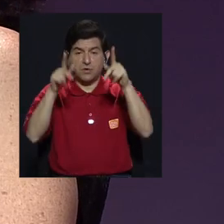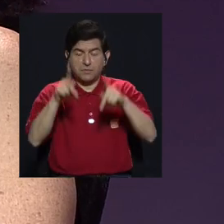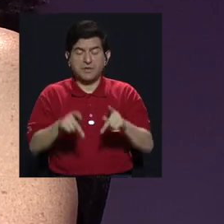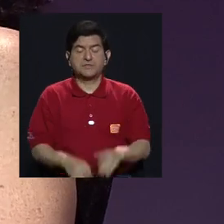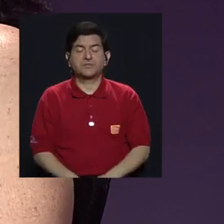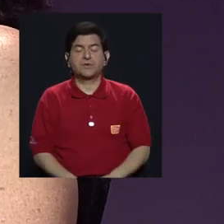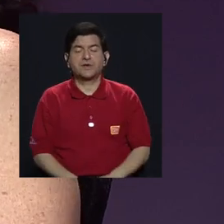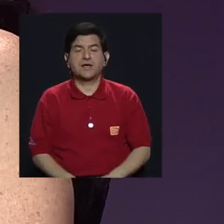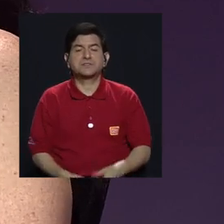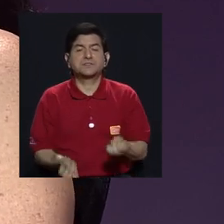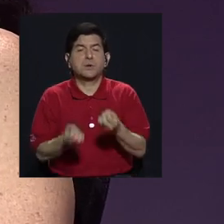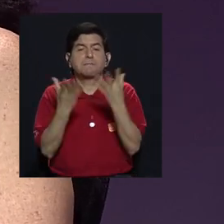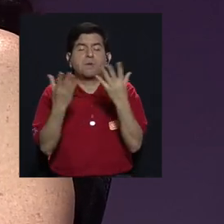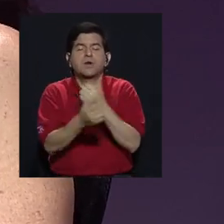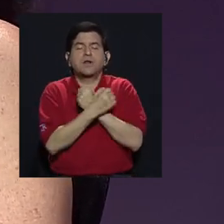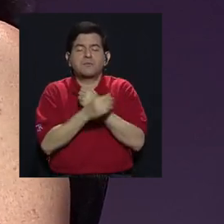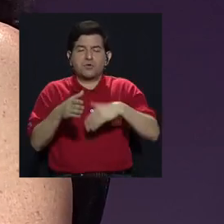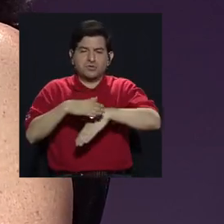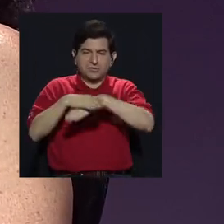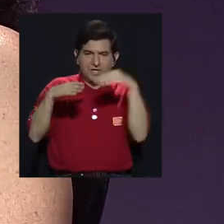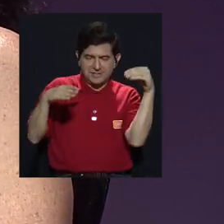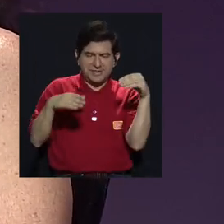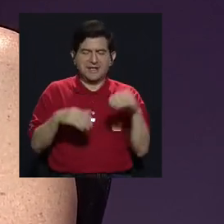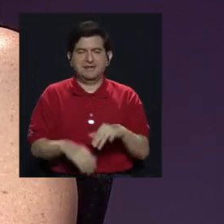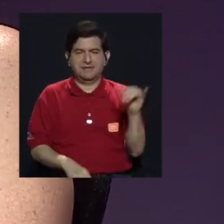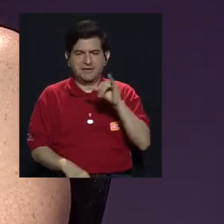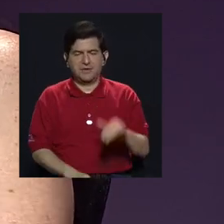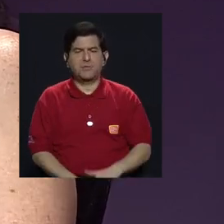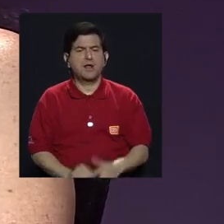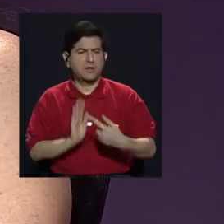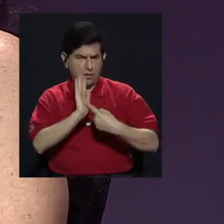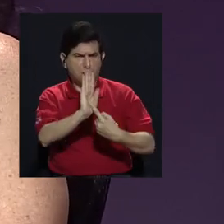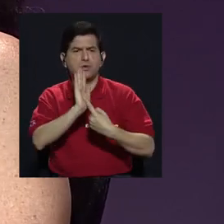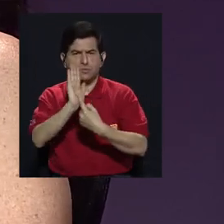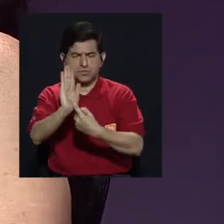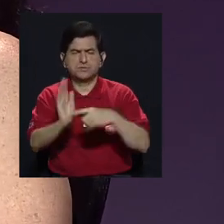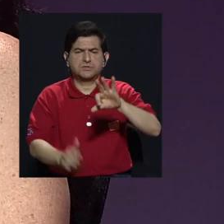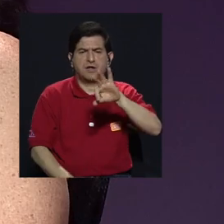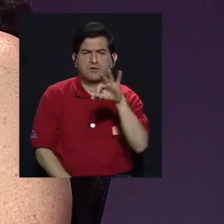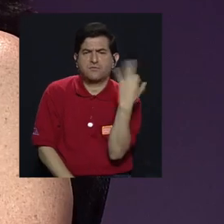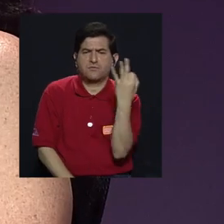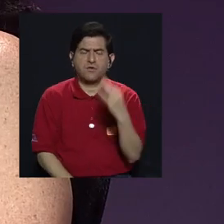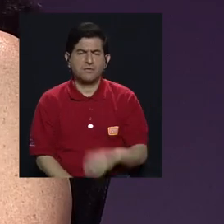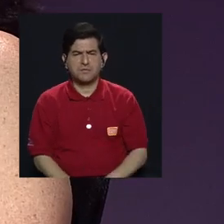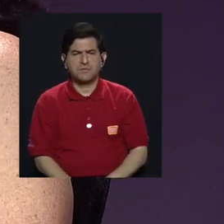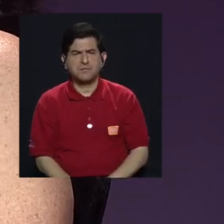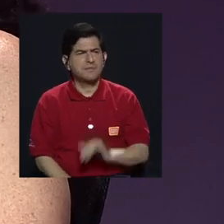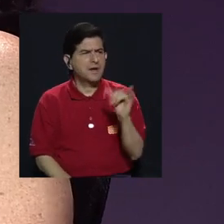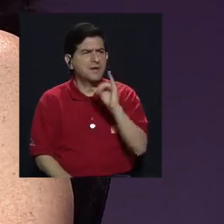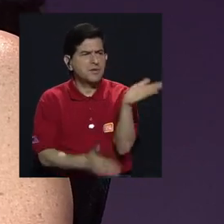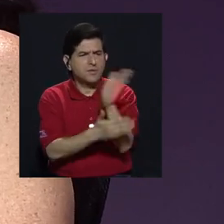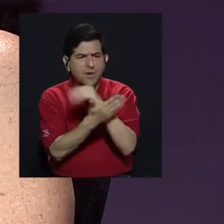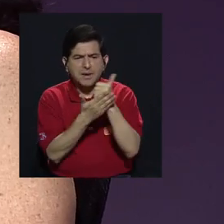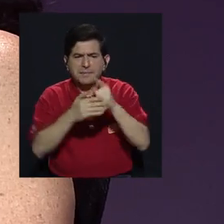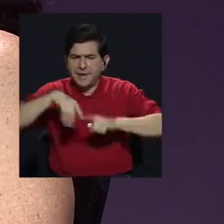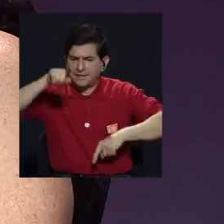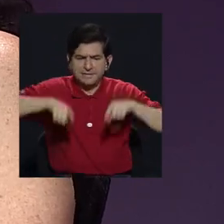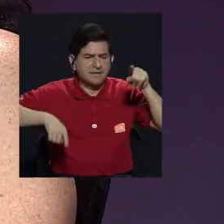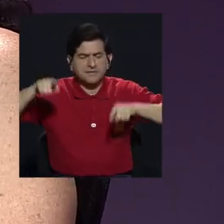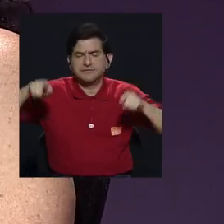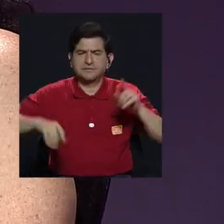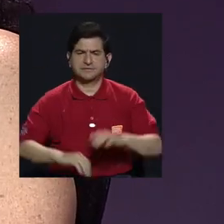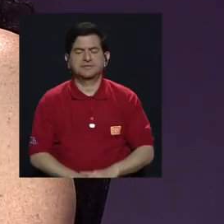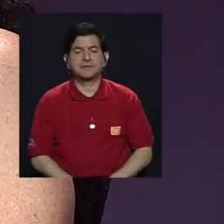la gente poliamorosa tiene que salirse del closet también, ¿verdad? Porque se tiene que visibilizar esta forma que es también parte de la